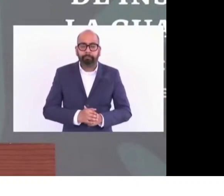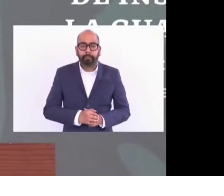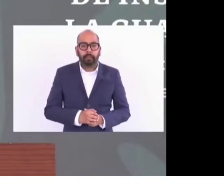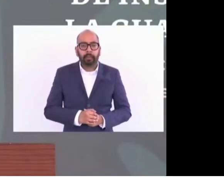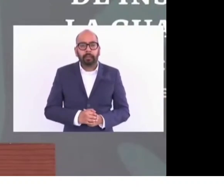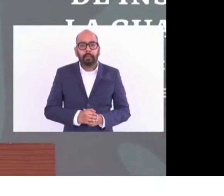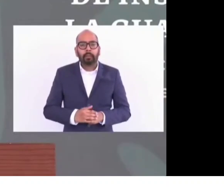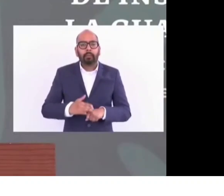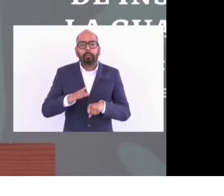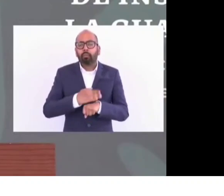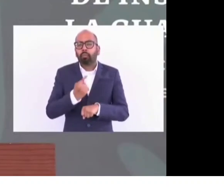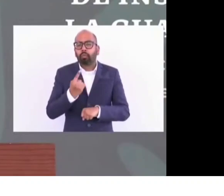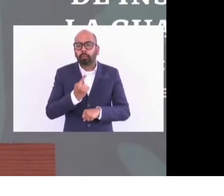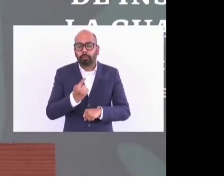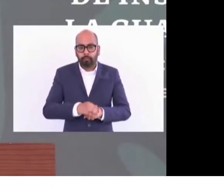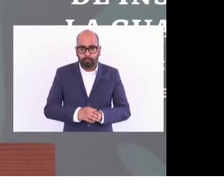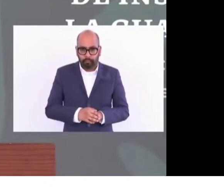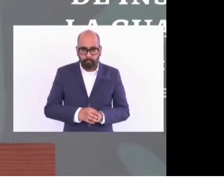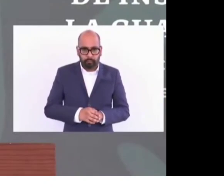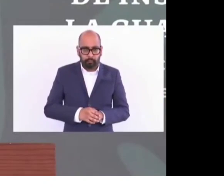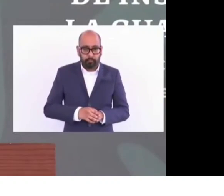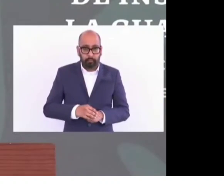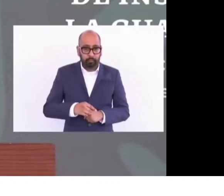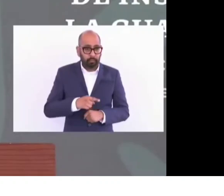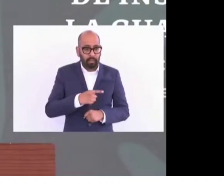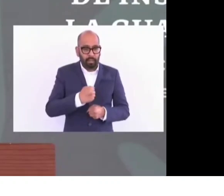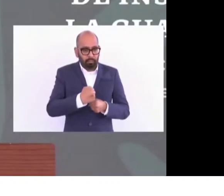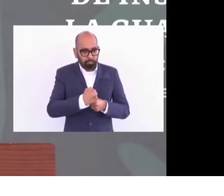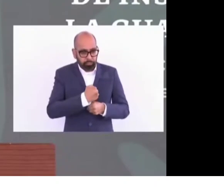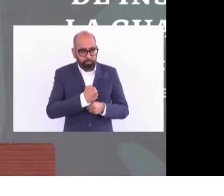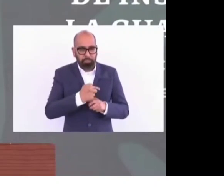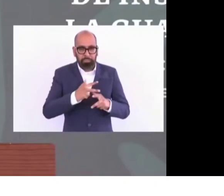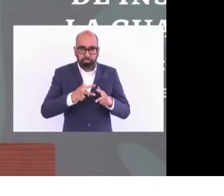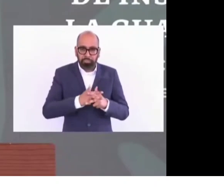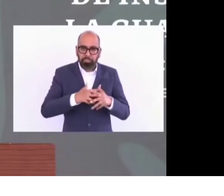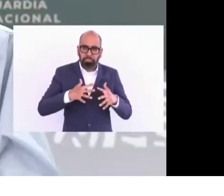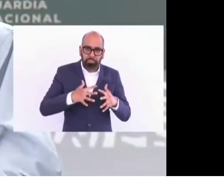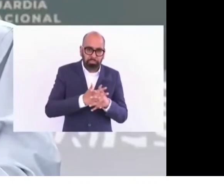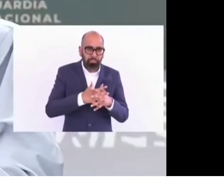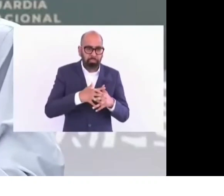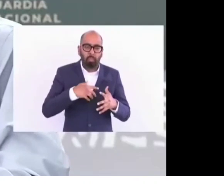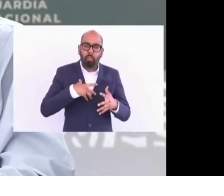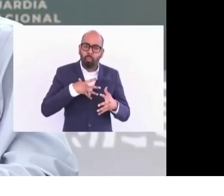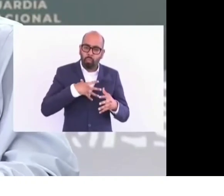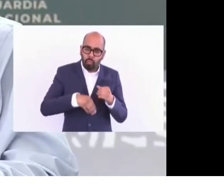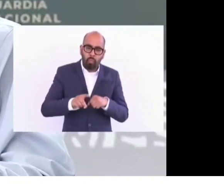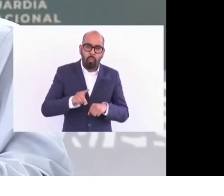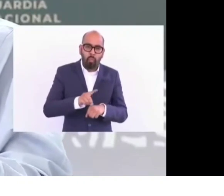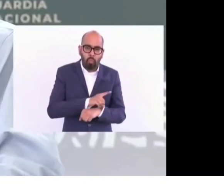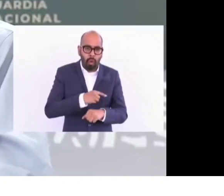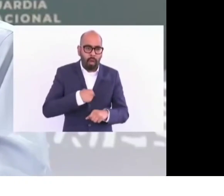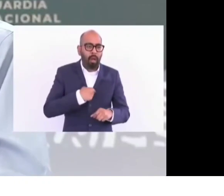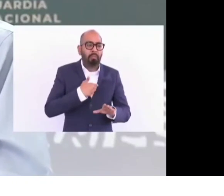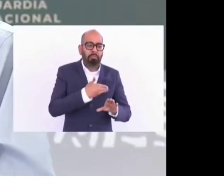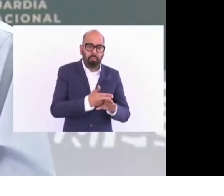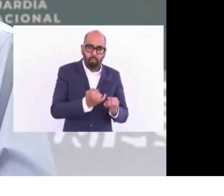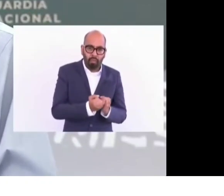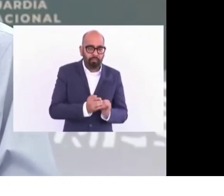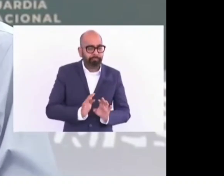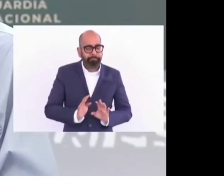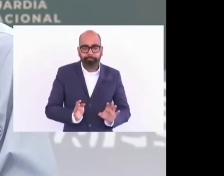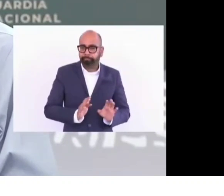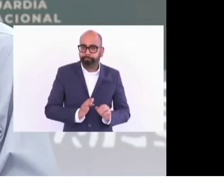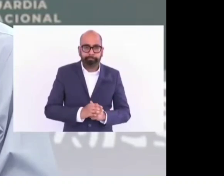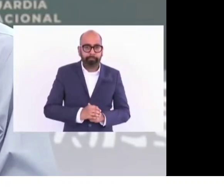Porque no se puede enfrentar la violencia con la violencia. El mal no se puede enfrentar con el mal. El mal hay que